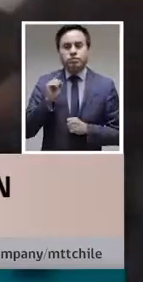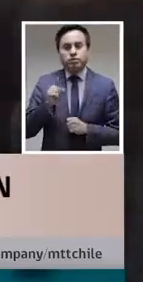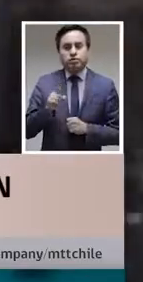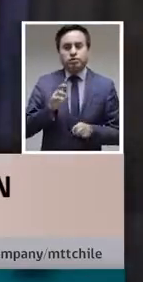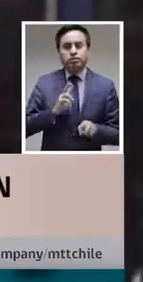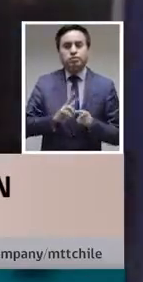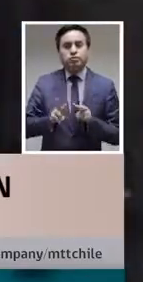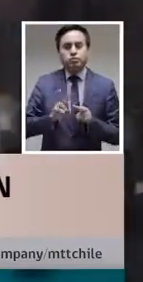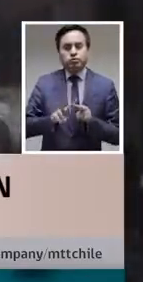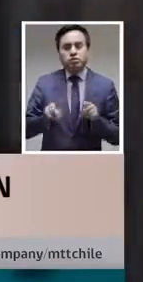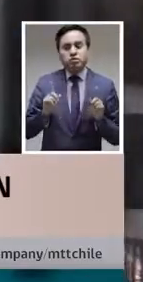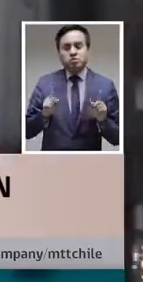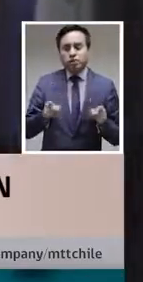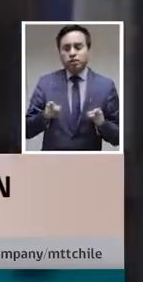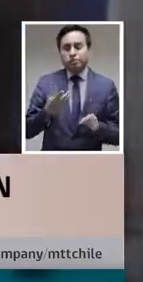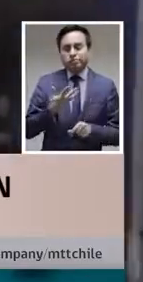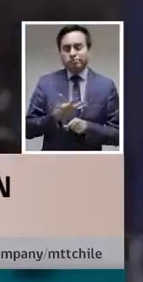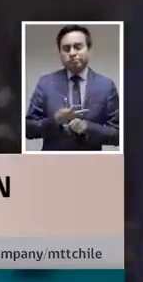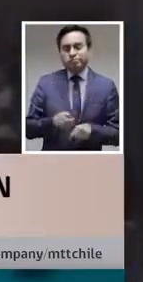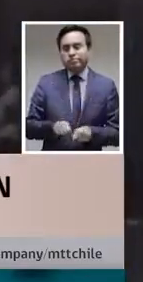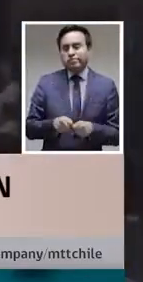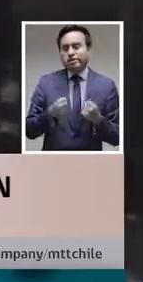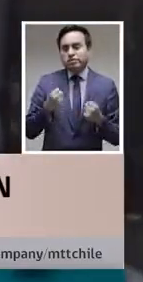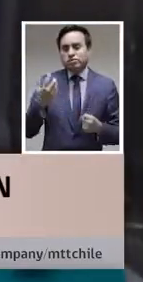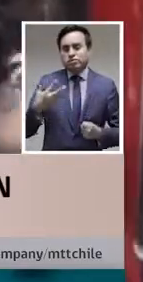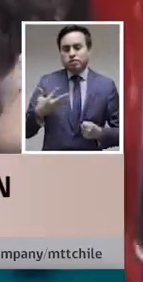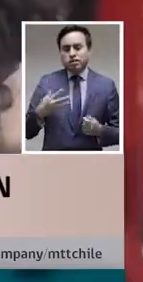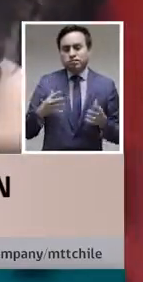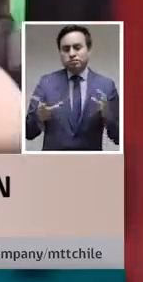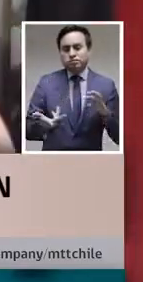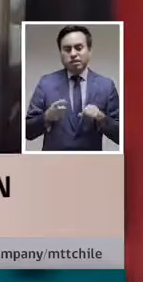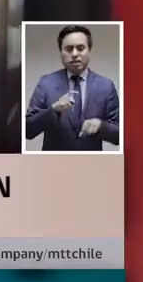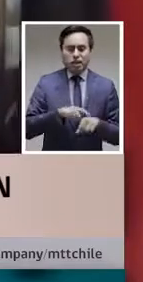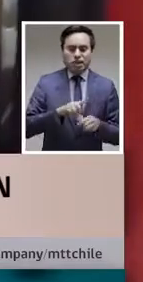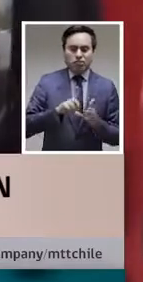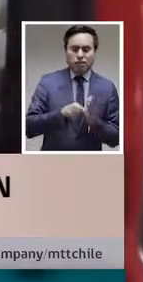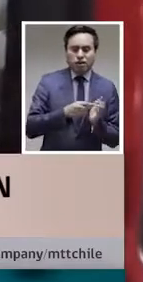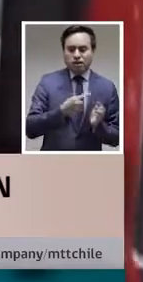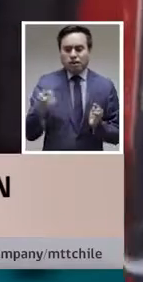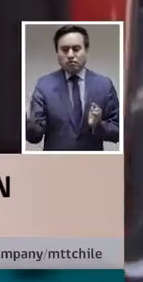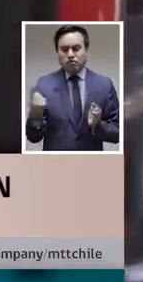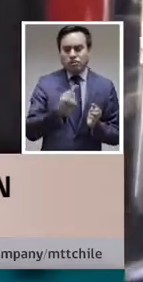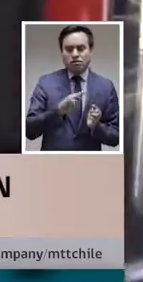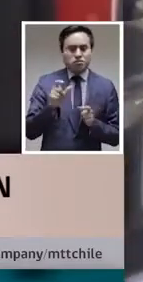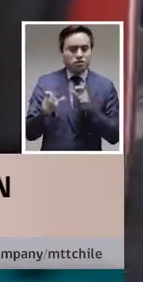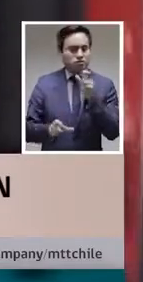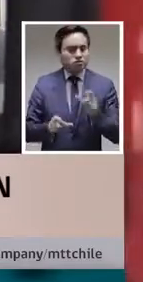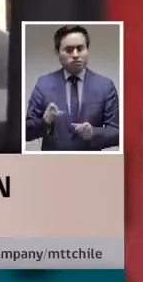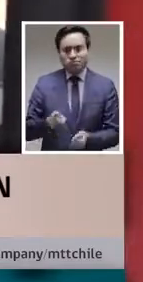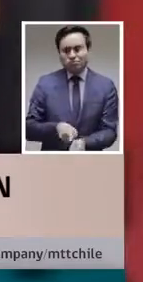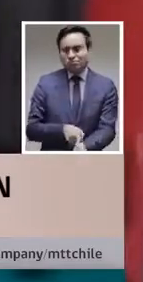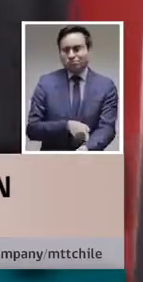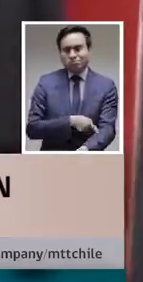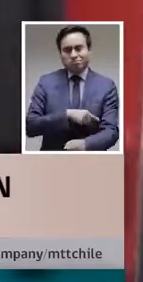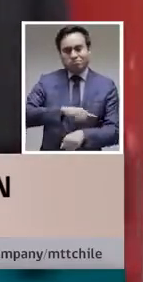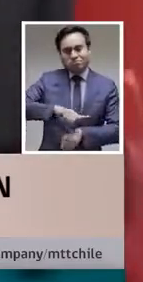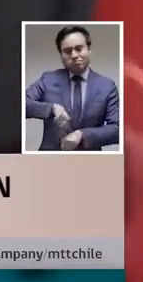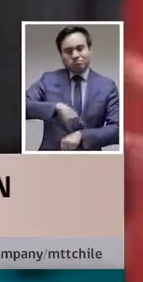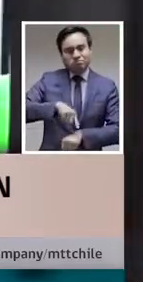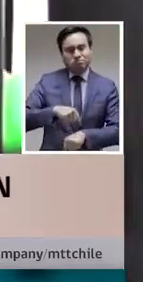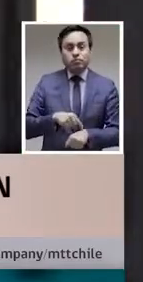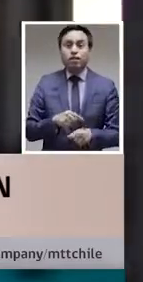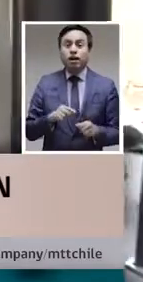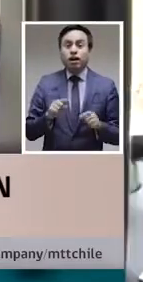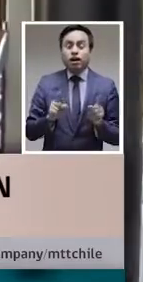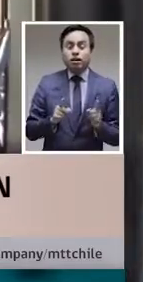se produjo igual un daño importante en los tiempos de viaje a las personas. Hay una